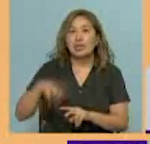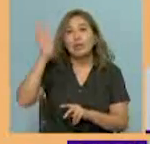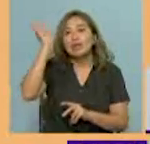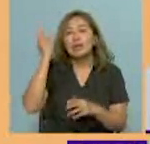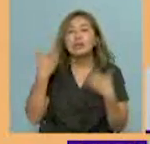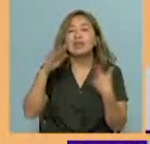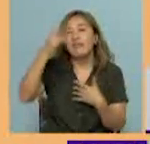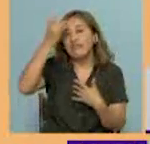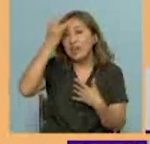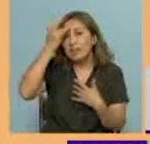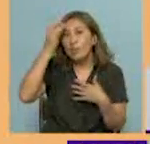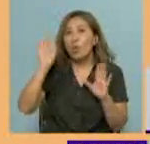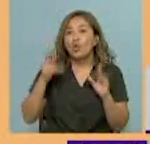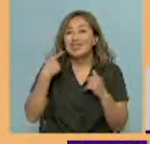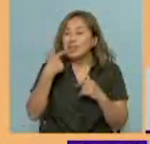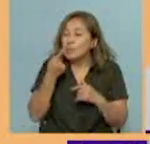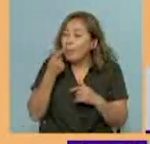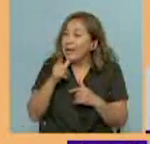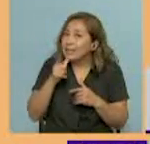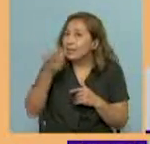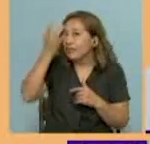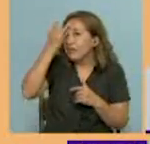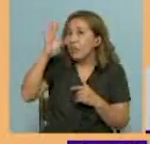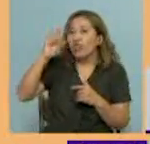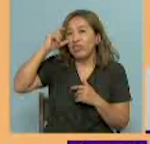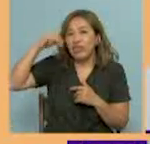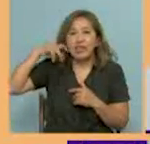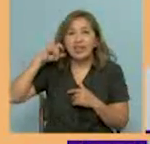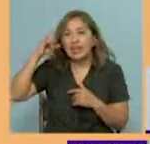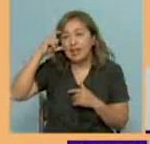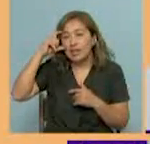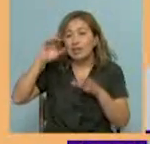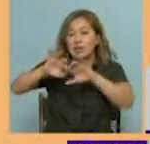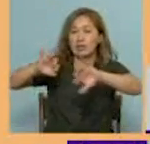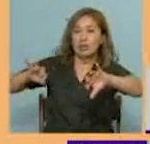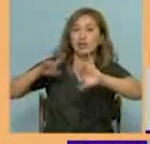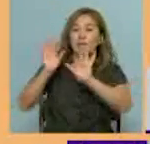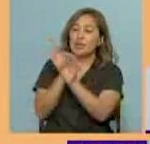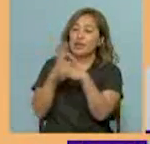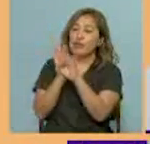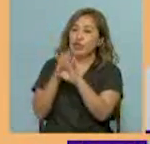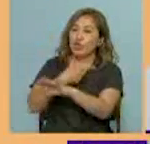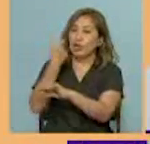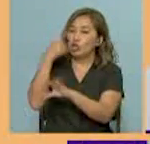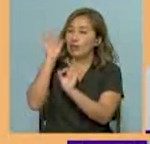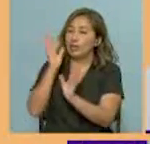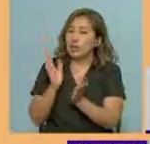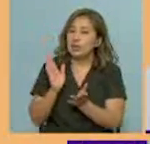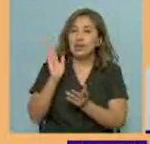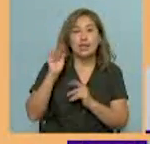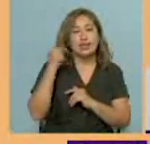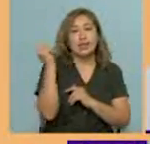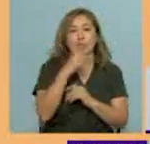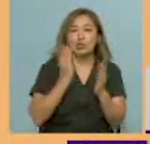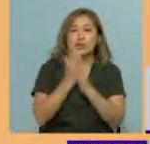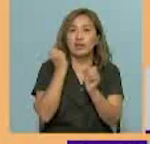epidemiológica el bloqueo ante la sospecha de un caso y además el laboratorio confirmatorio en nosotros